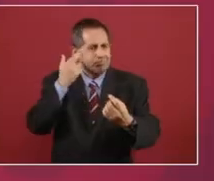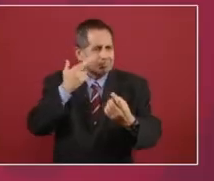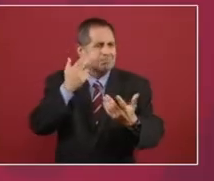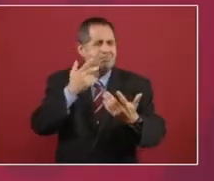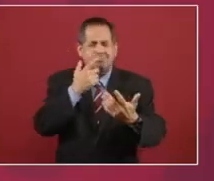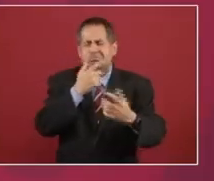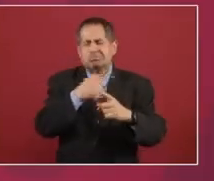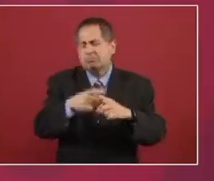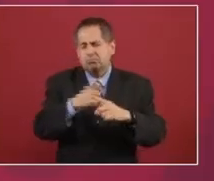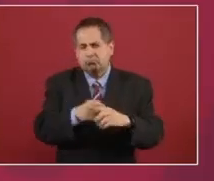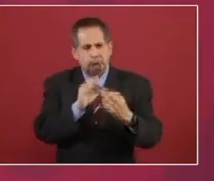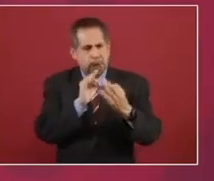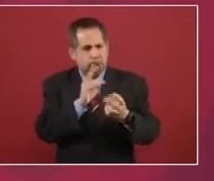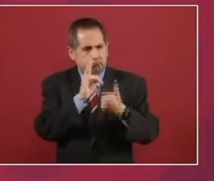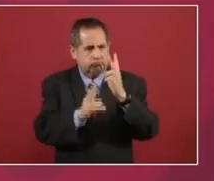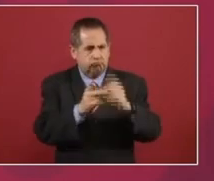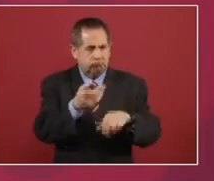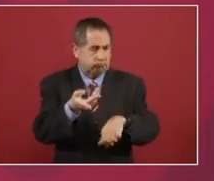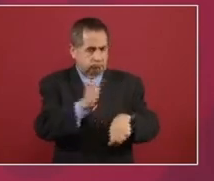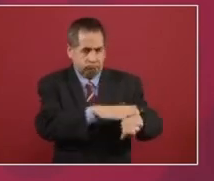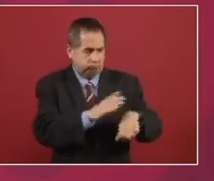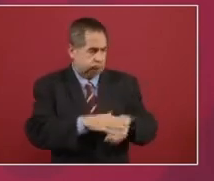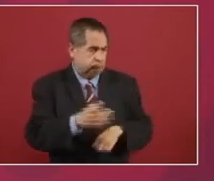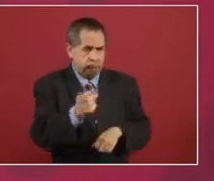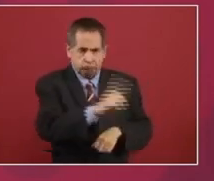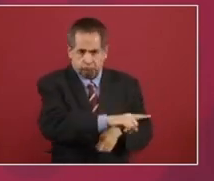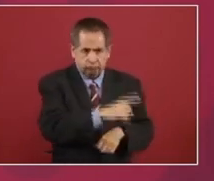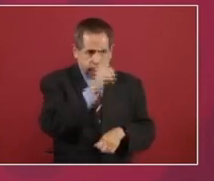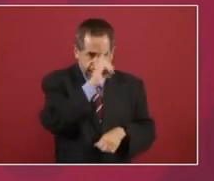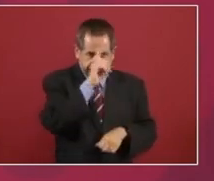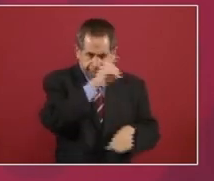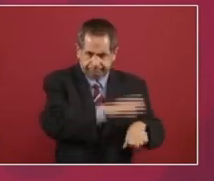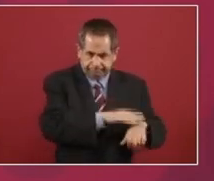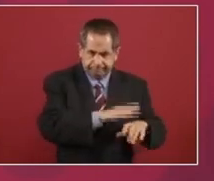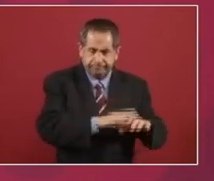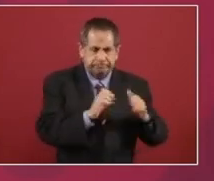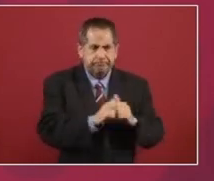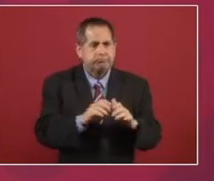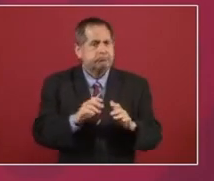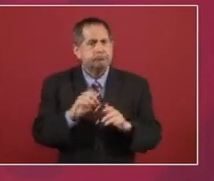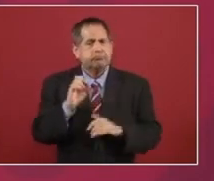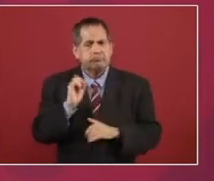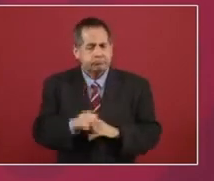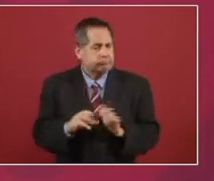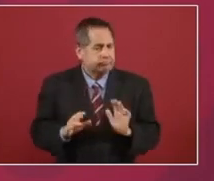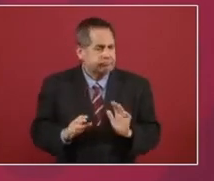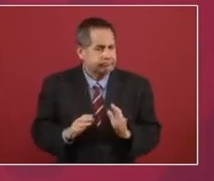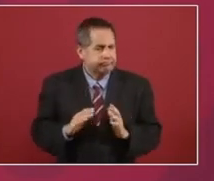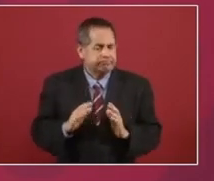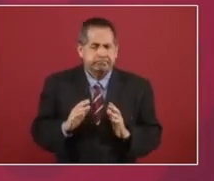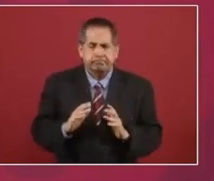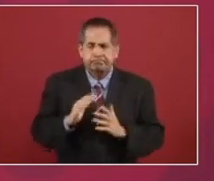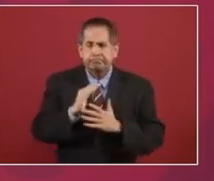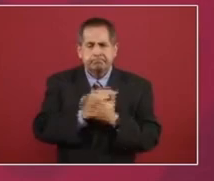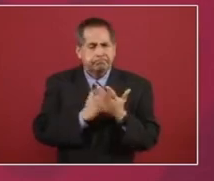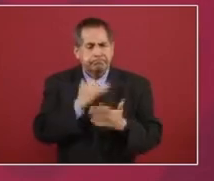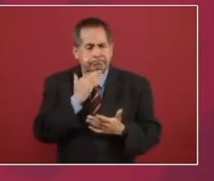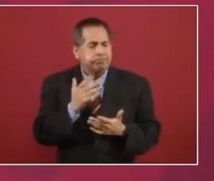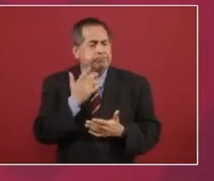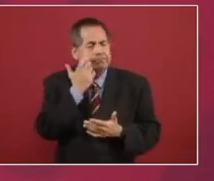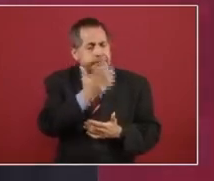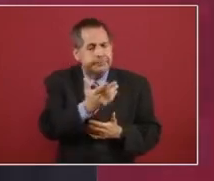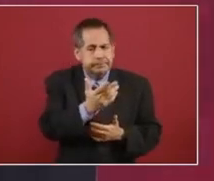hablaría con su gobierno para pedirle eso, decirle